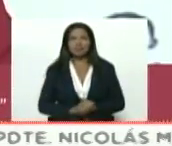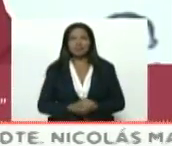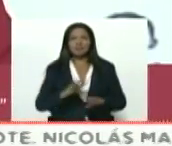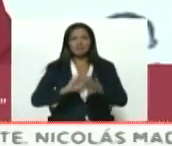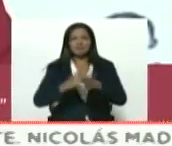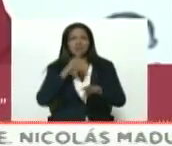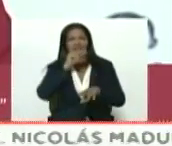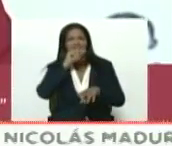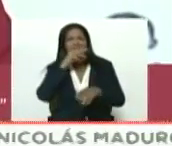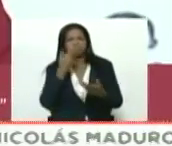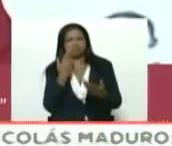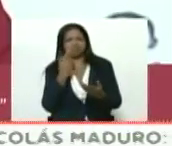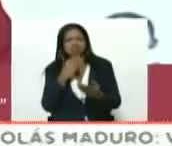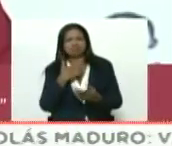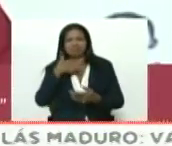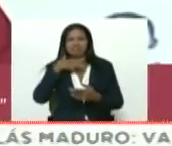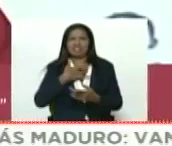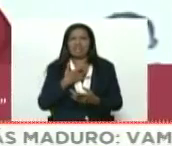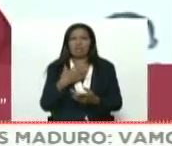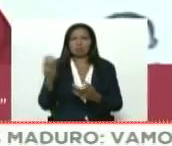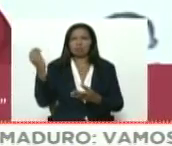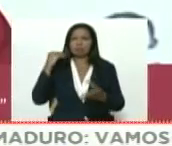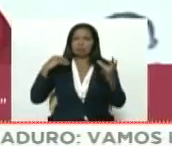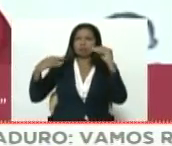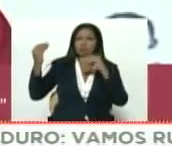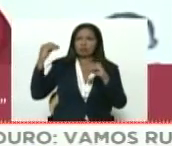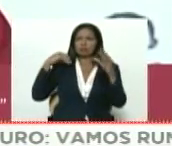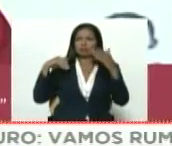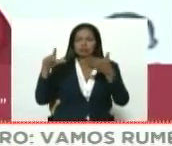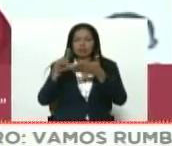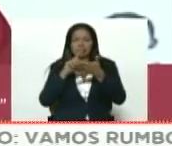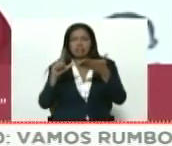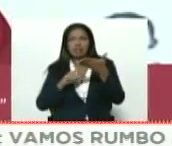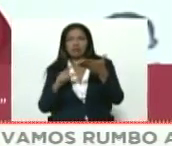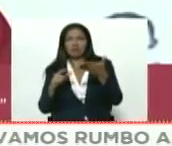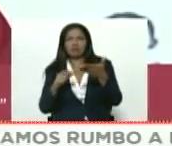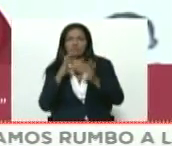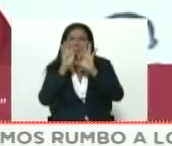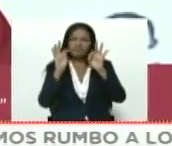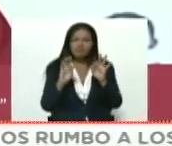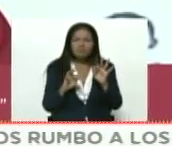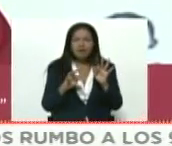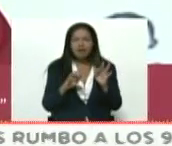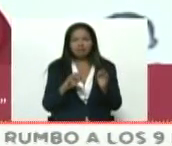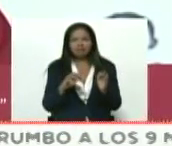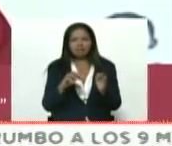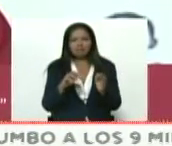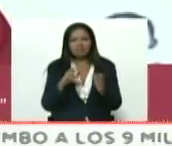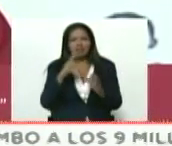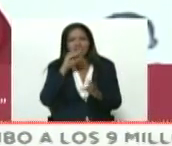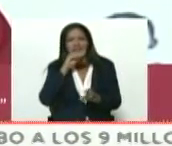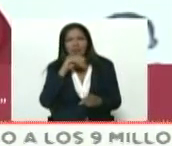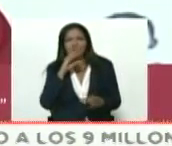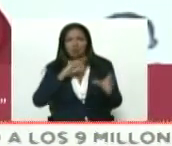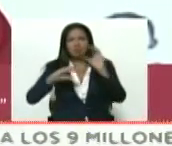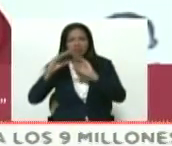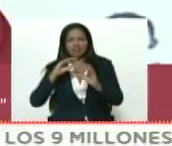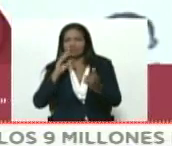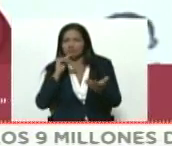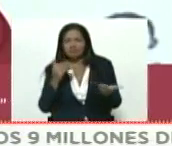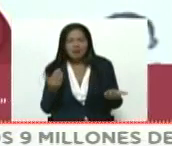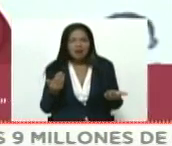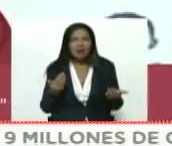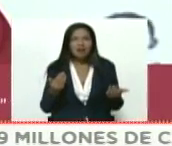habla. Se intoxican de libros y de un lenguaje que no comunica nada,